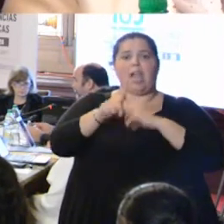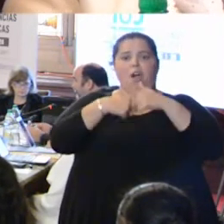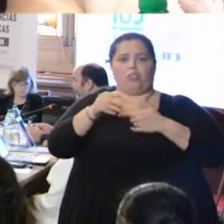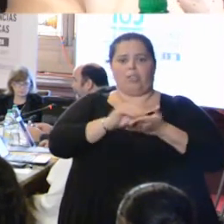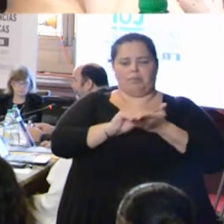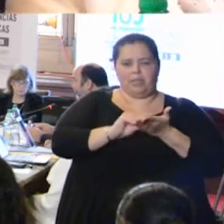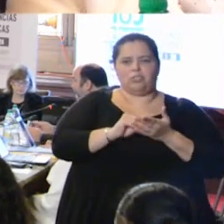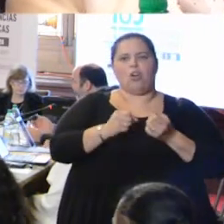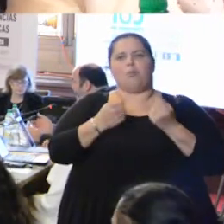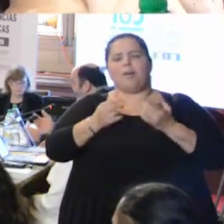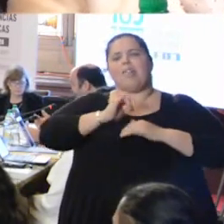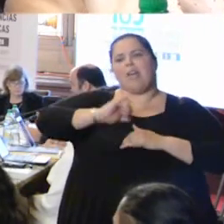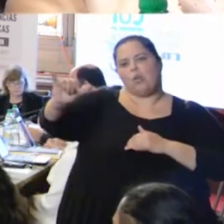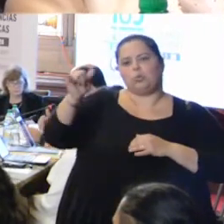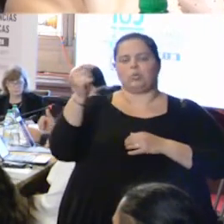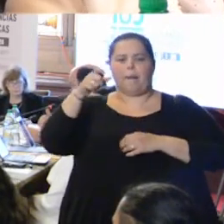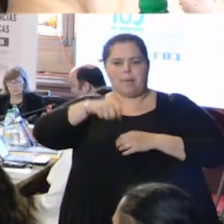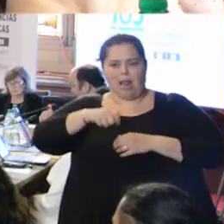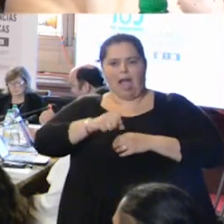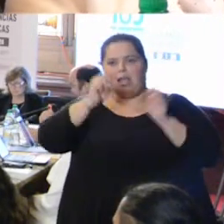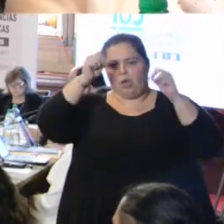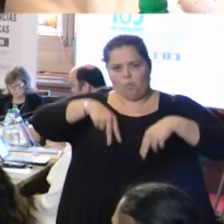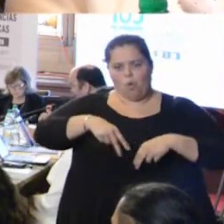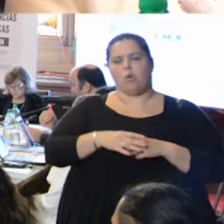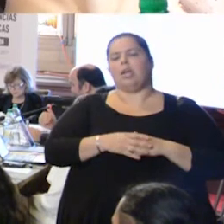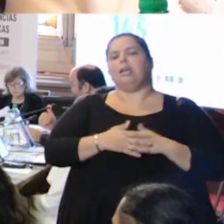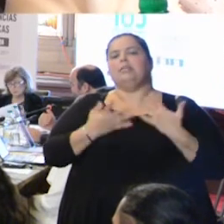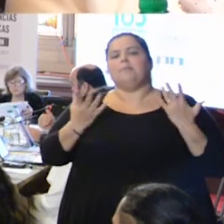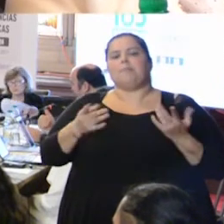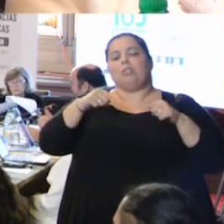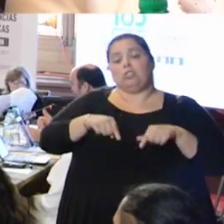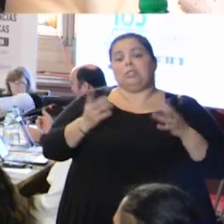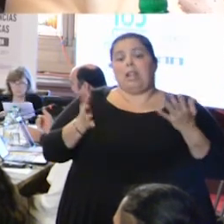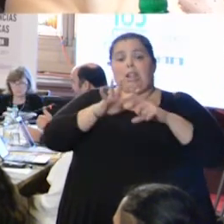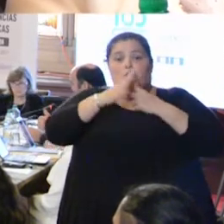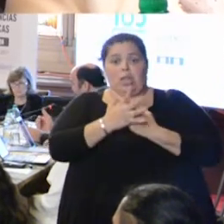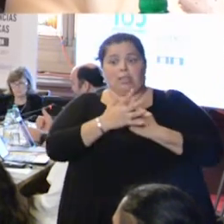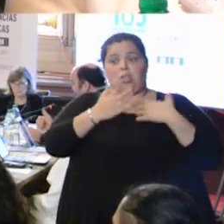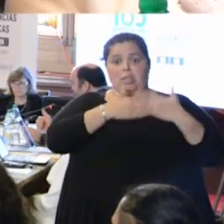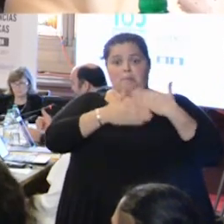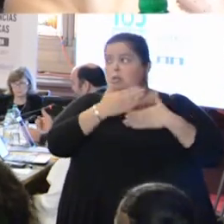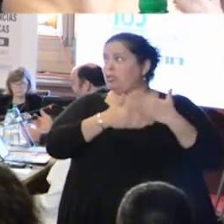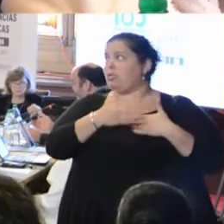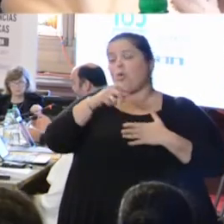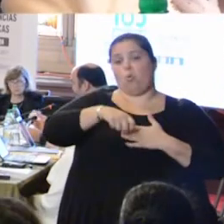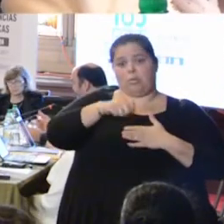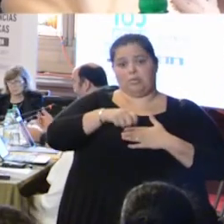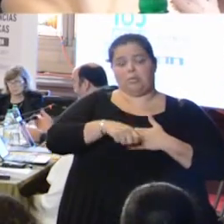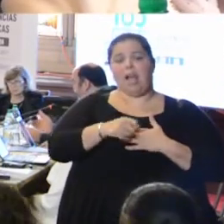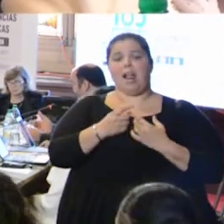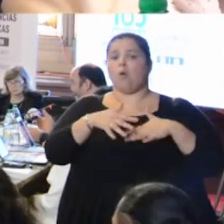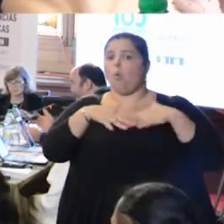denuncias penales ordinarias generan la posibilidad de que en el contexto de los procesos judiciales cualquier parte del actor penal se vea